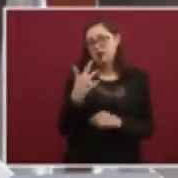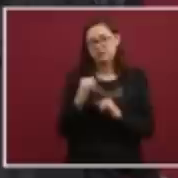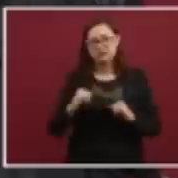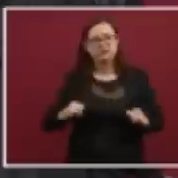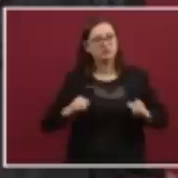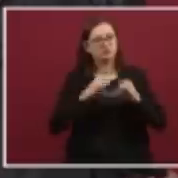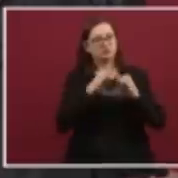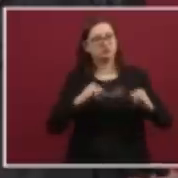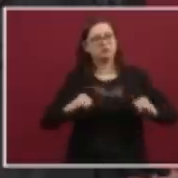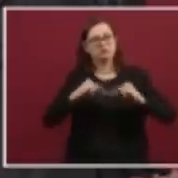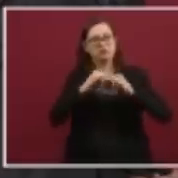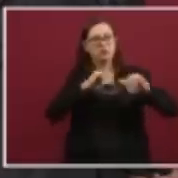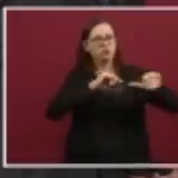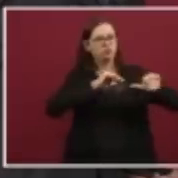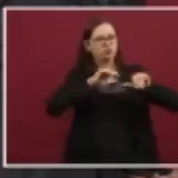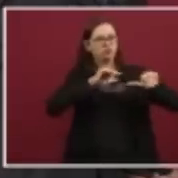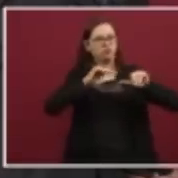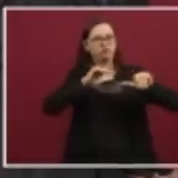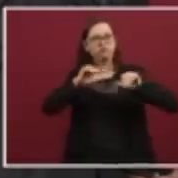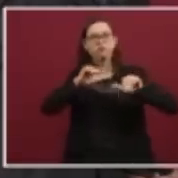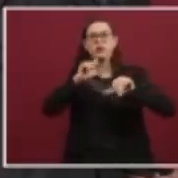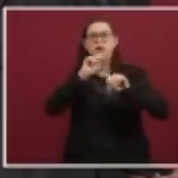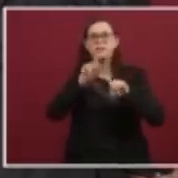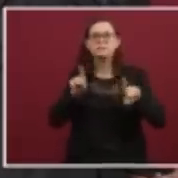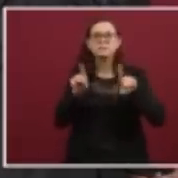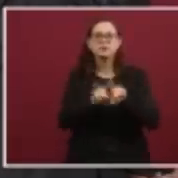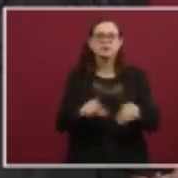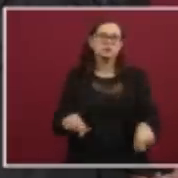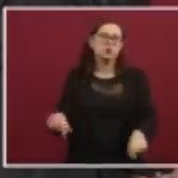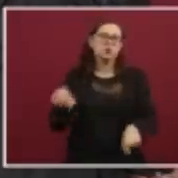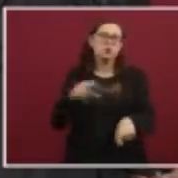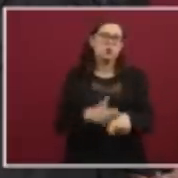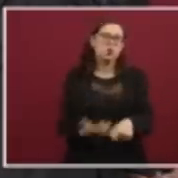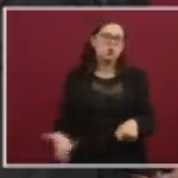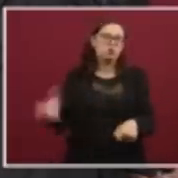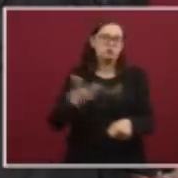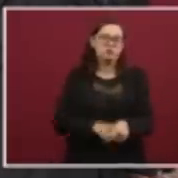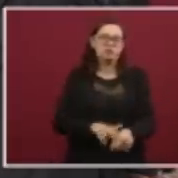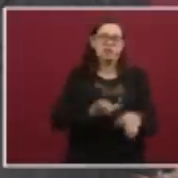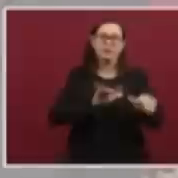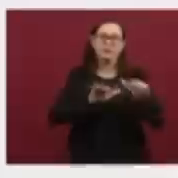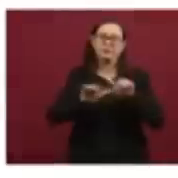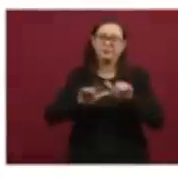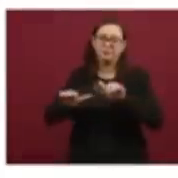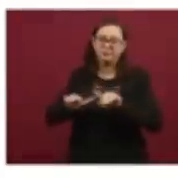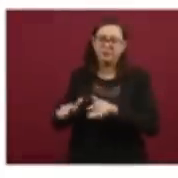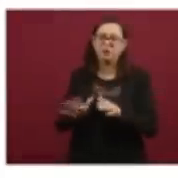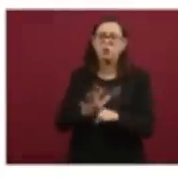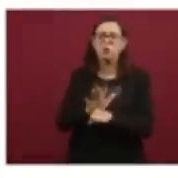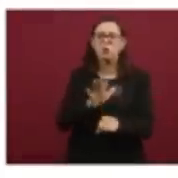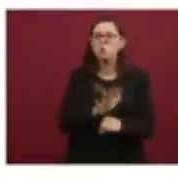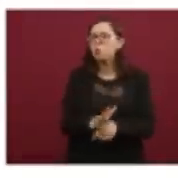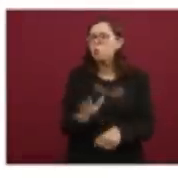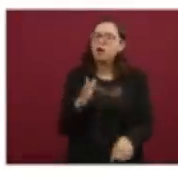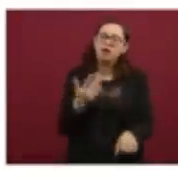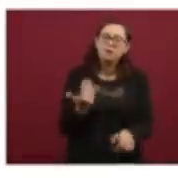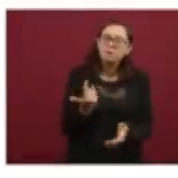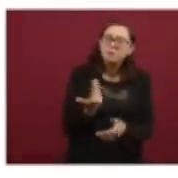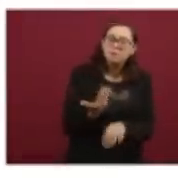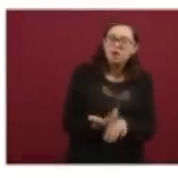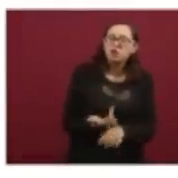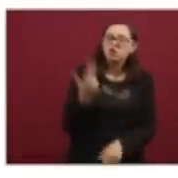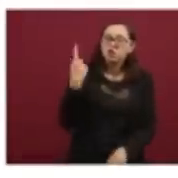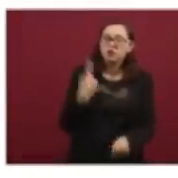sus necesidades y, desde luego, a institutos y hospitales, considerando las enfermedades ya mencionadas de mayor prevalencia en nuestro